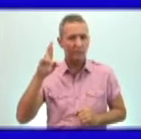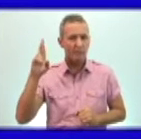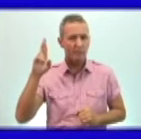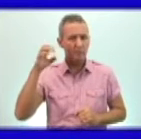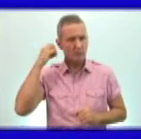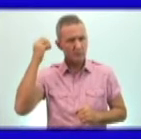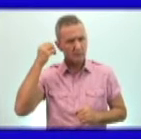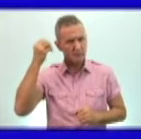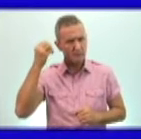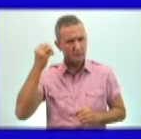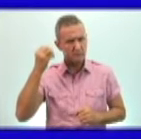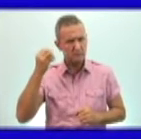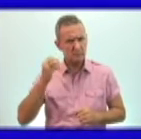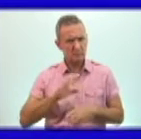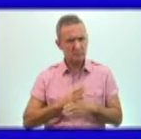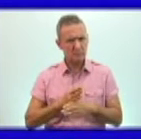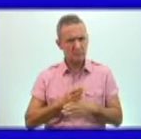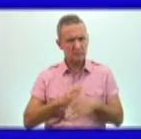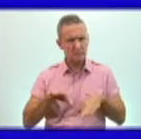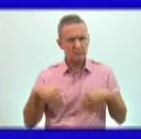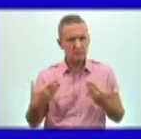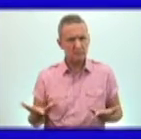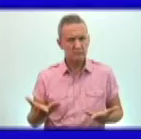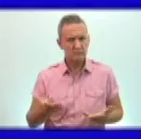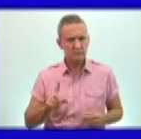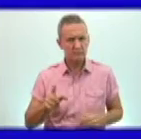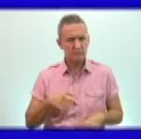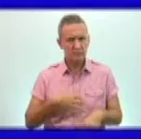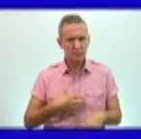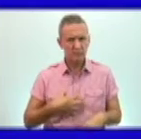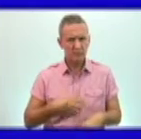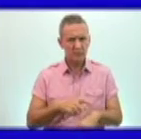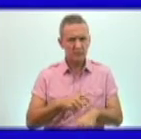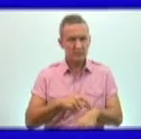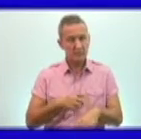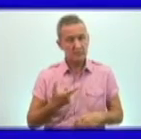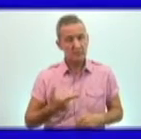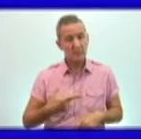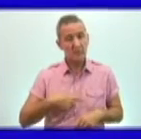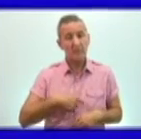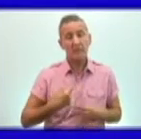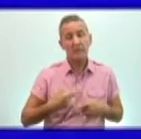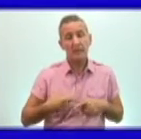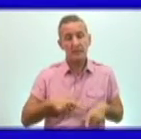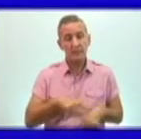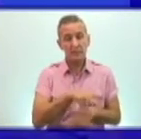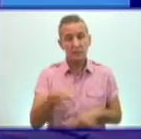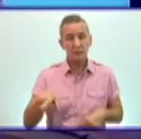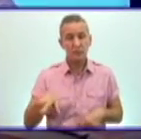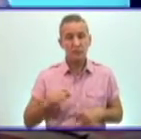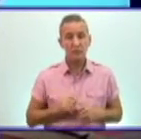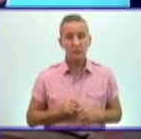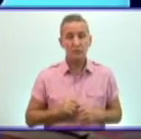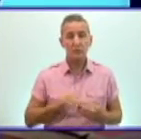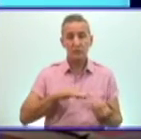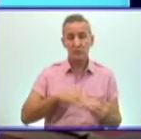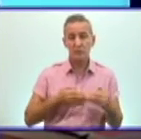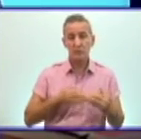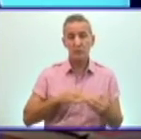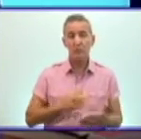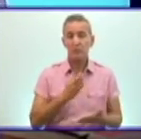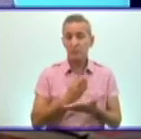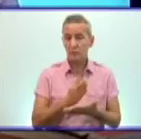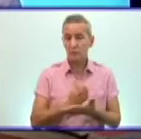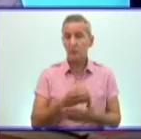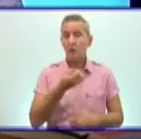quiere decir con eso? No tenemos mucho tiempo para esto, pero ustedes en su sesión de discusión en clase pueden